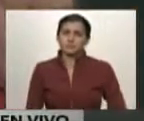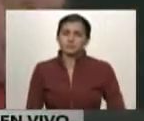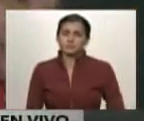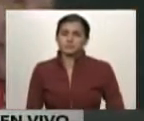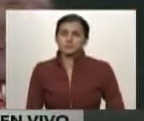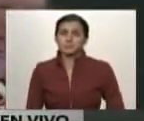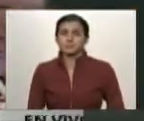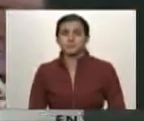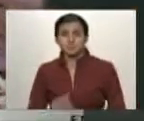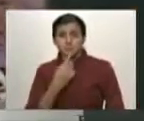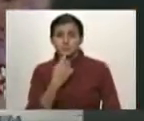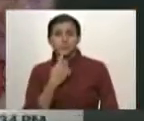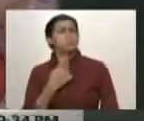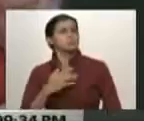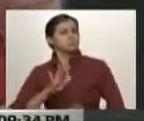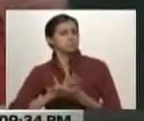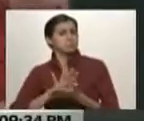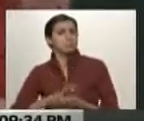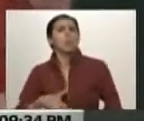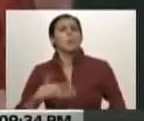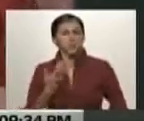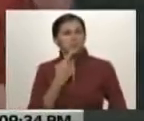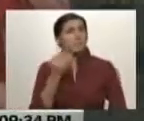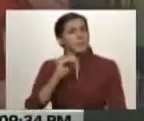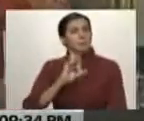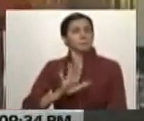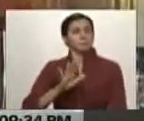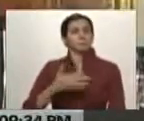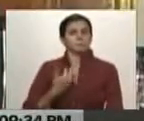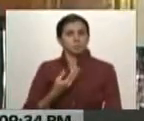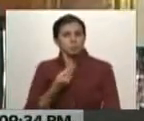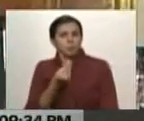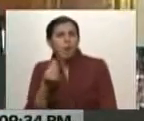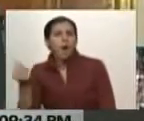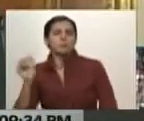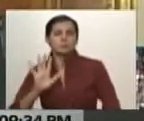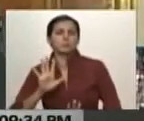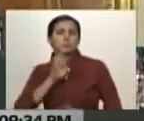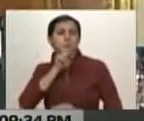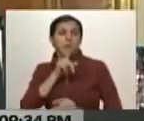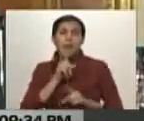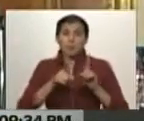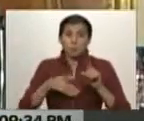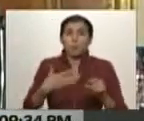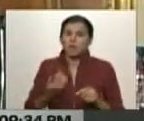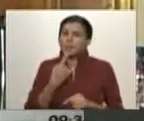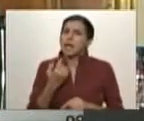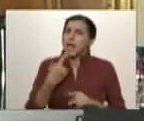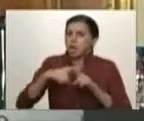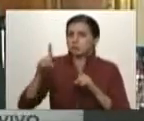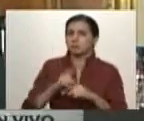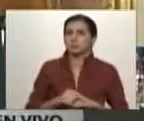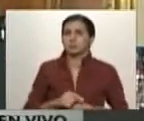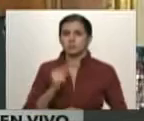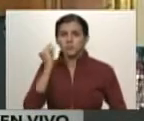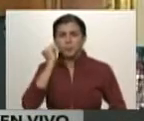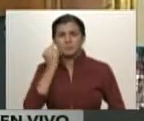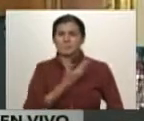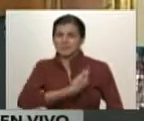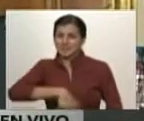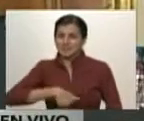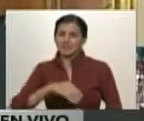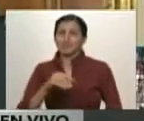estoy siendo bien comedido porque puedo decir otras cosas pero puede ser interpretado presidenta tibisay lucena